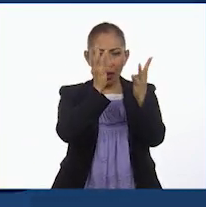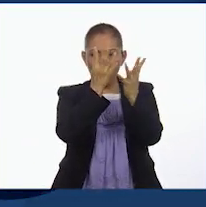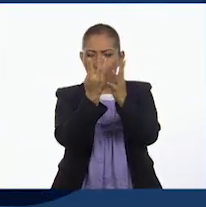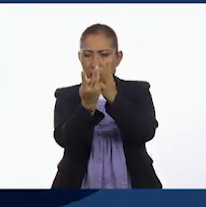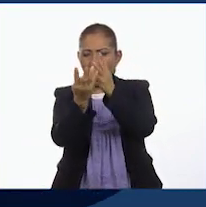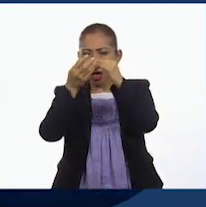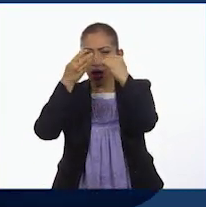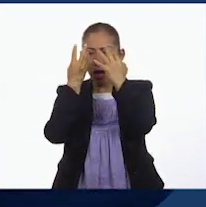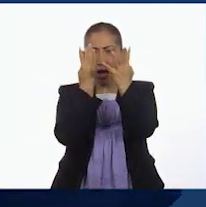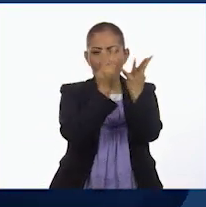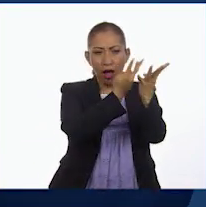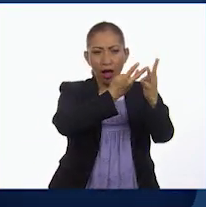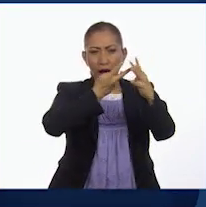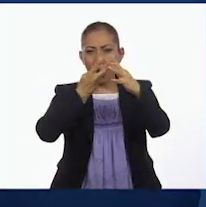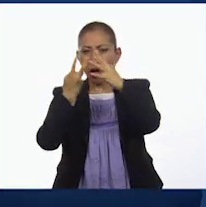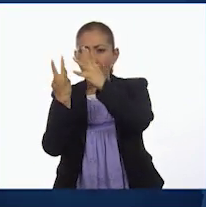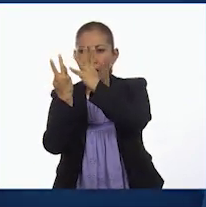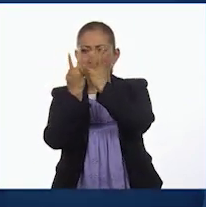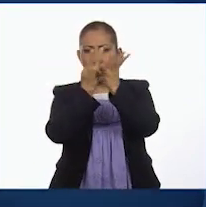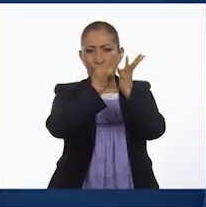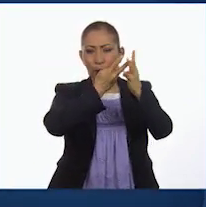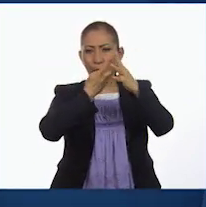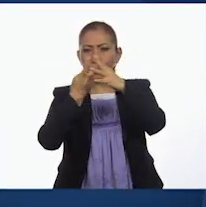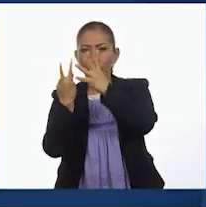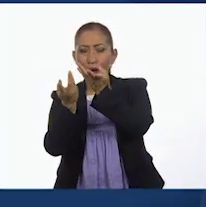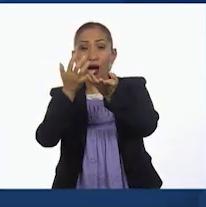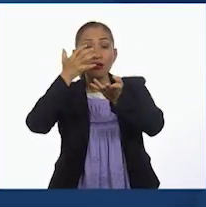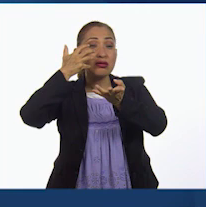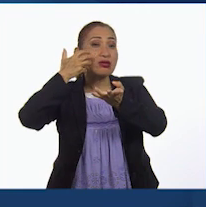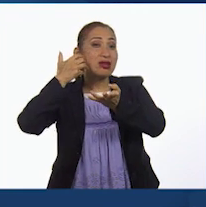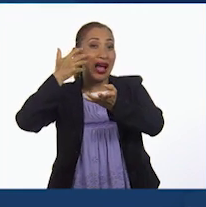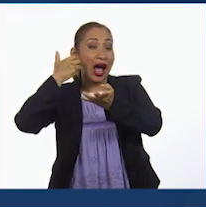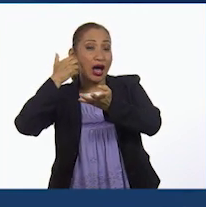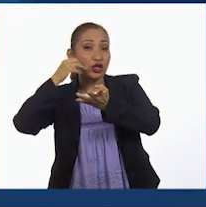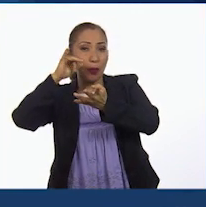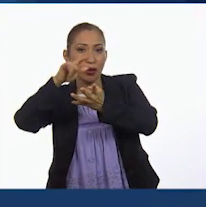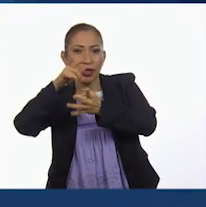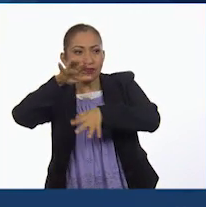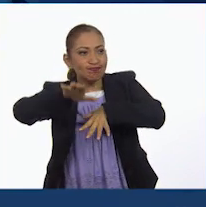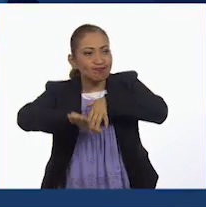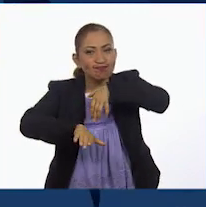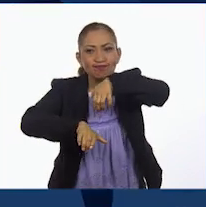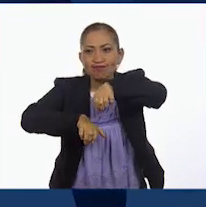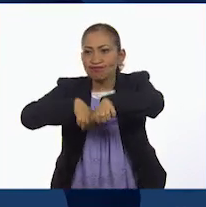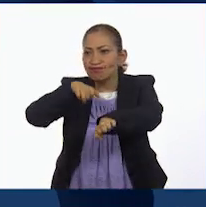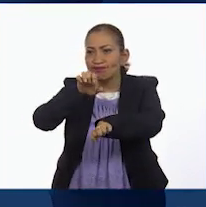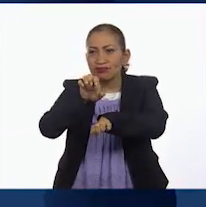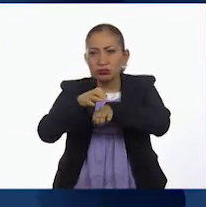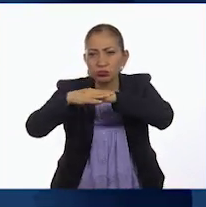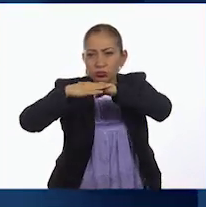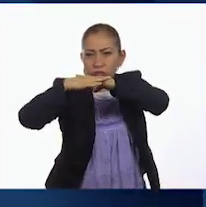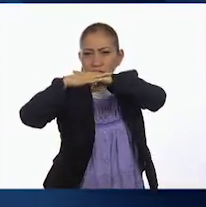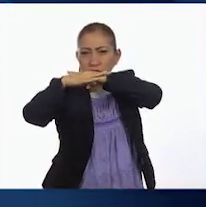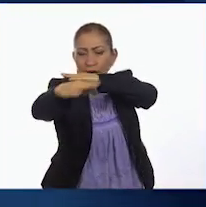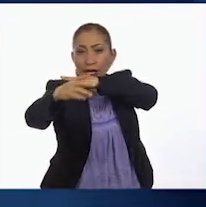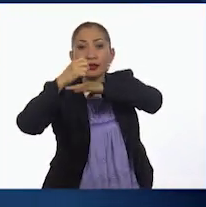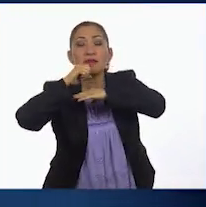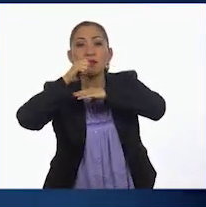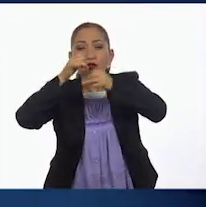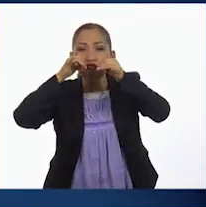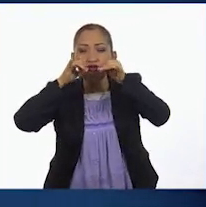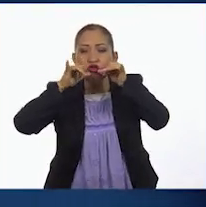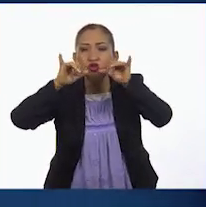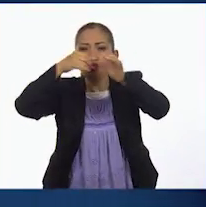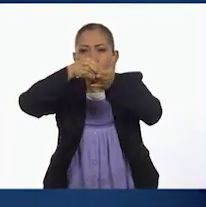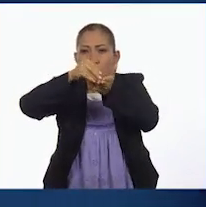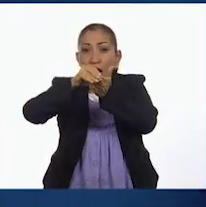largas brisnas del pasto. Un gato montés ronda en esta pradera y también jabalís